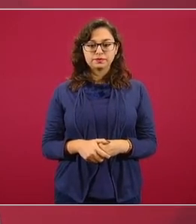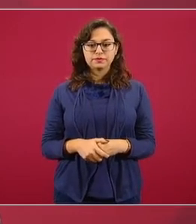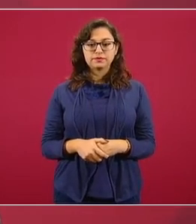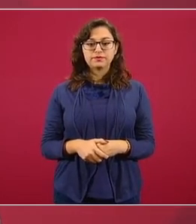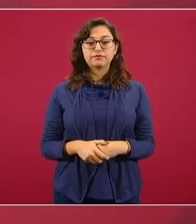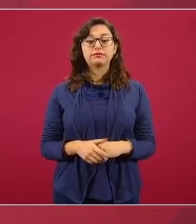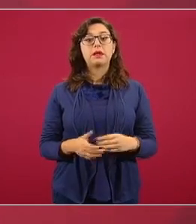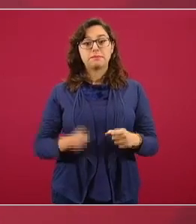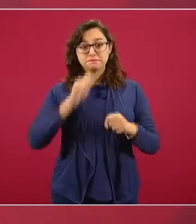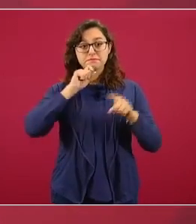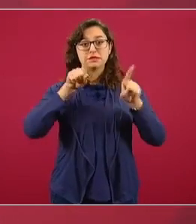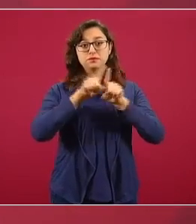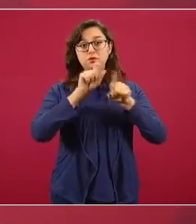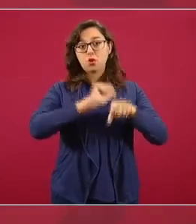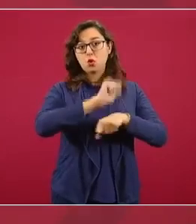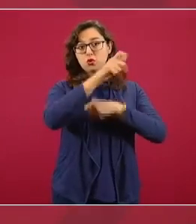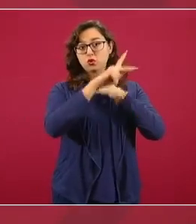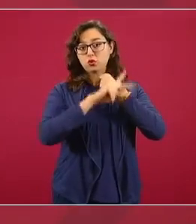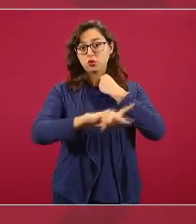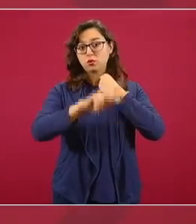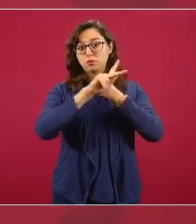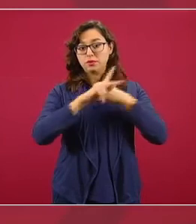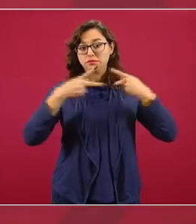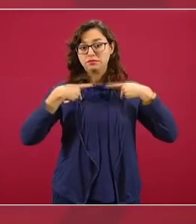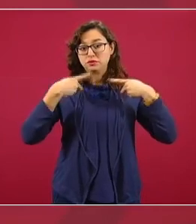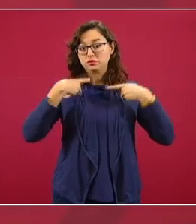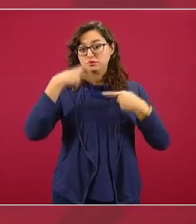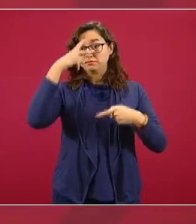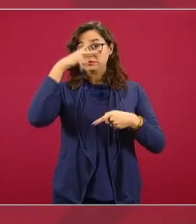aumentando las remesas. Eso es